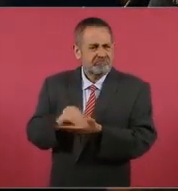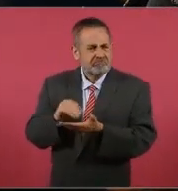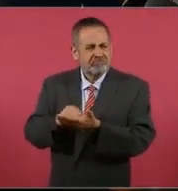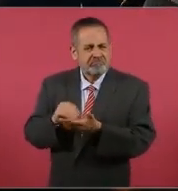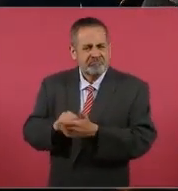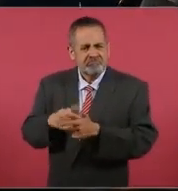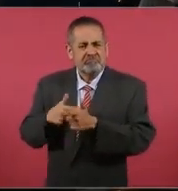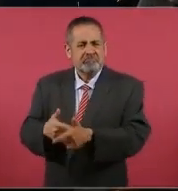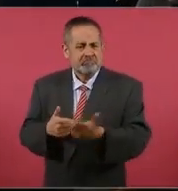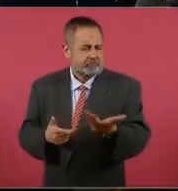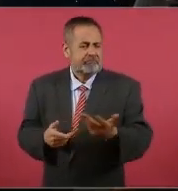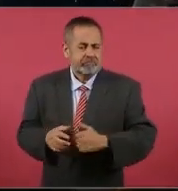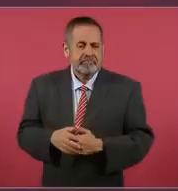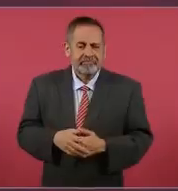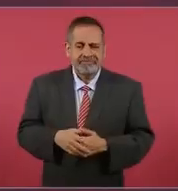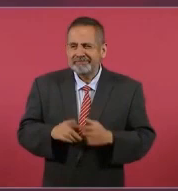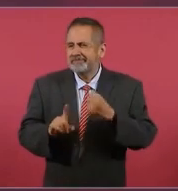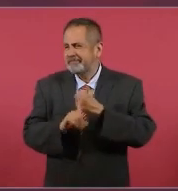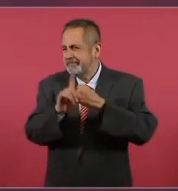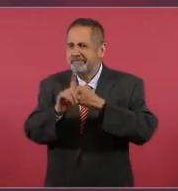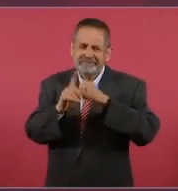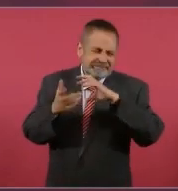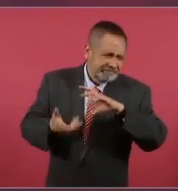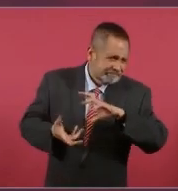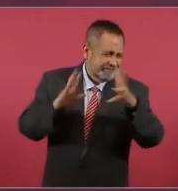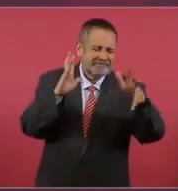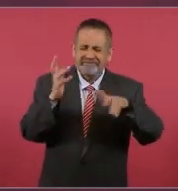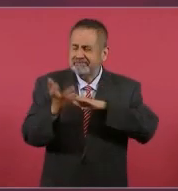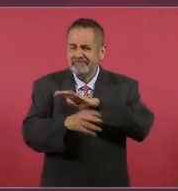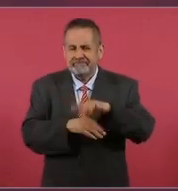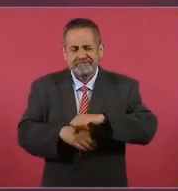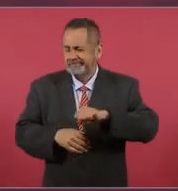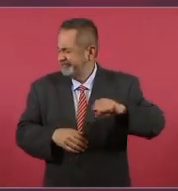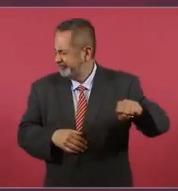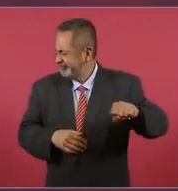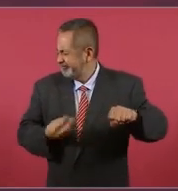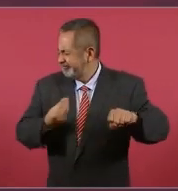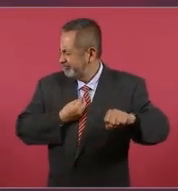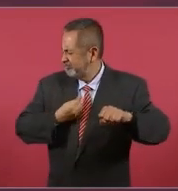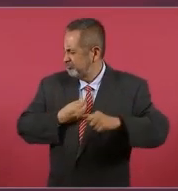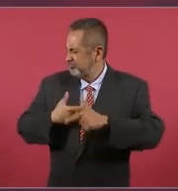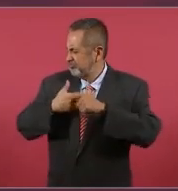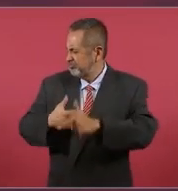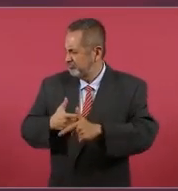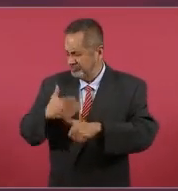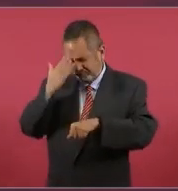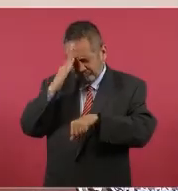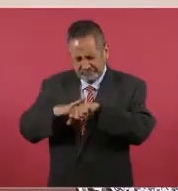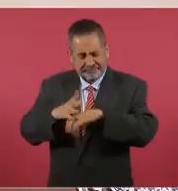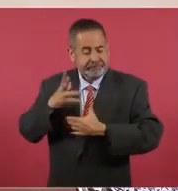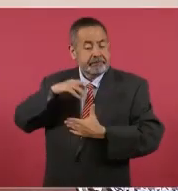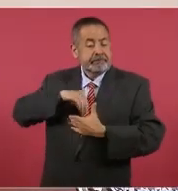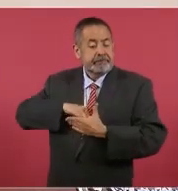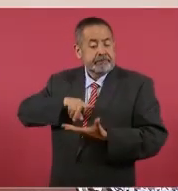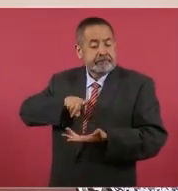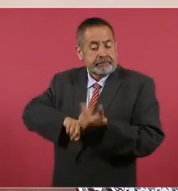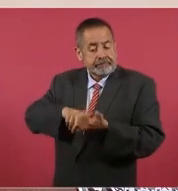como ha sucedido, muchas calamidades. Nos han salvado nuestras culturas.